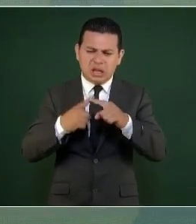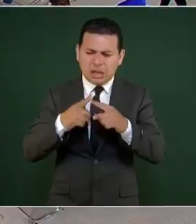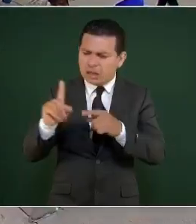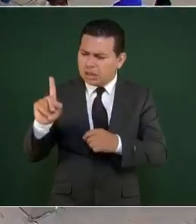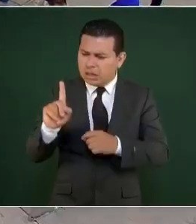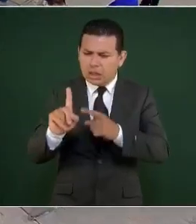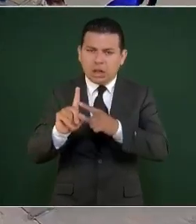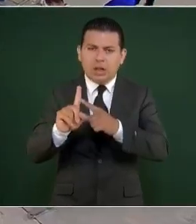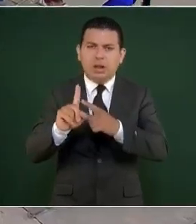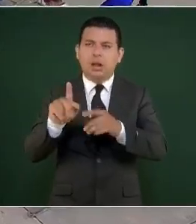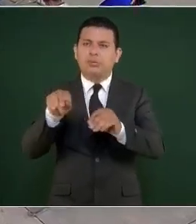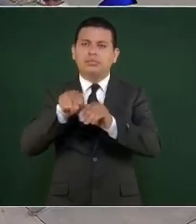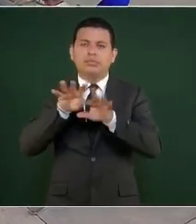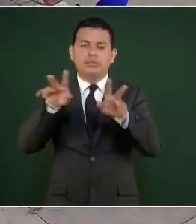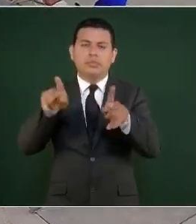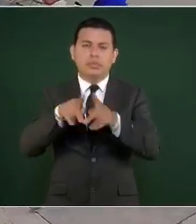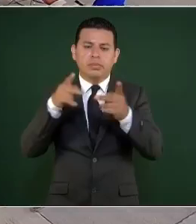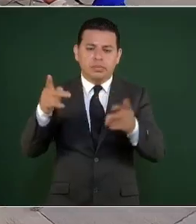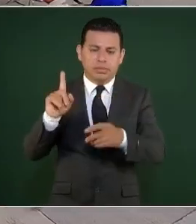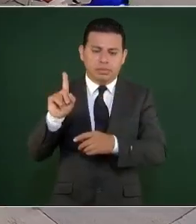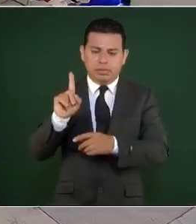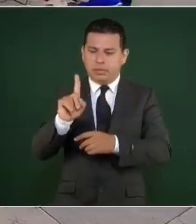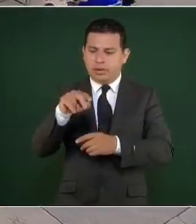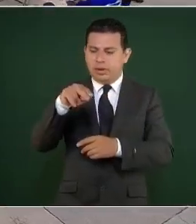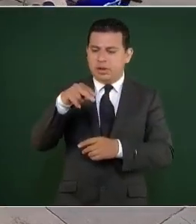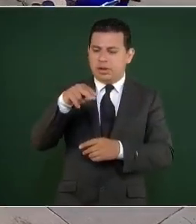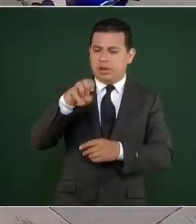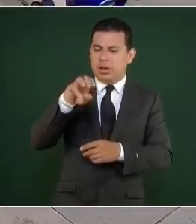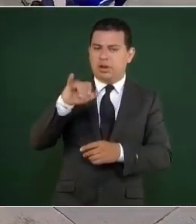el reportaje del New York Times